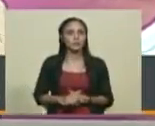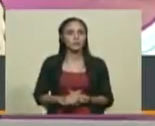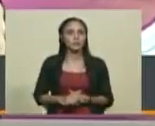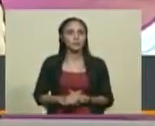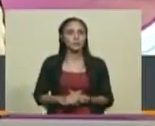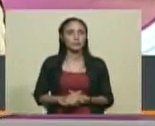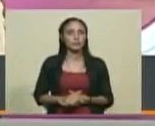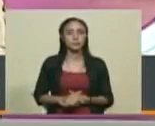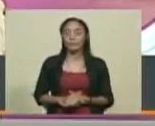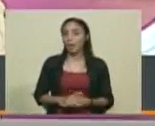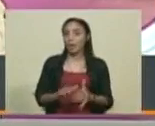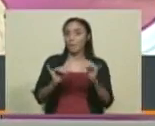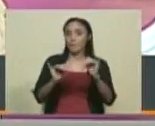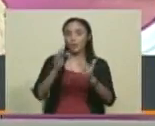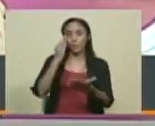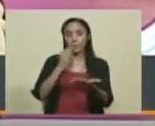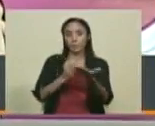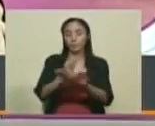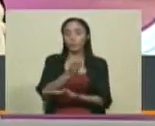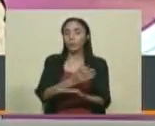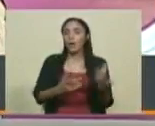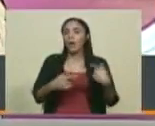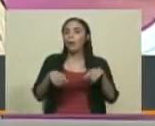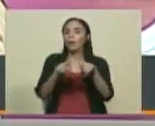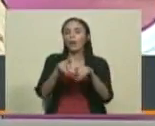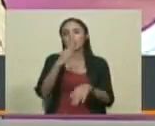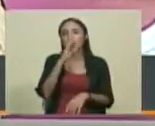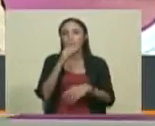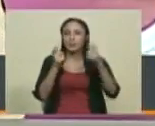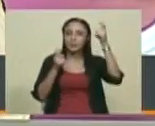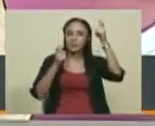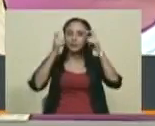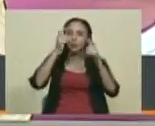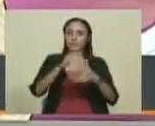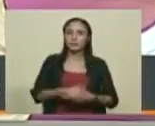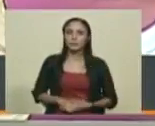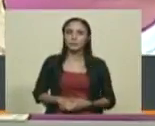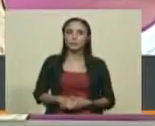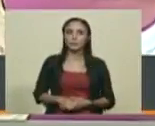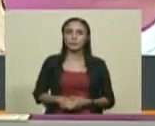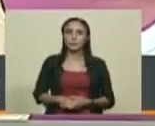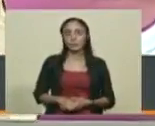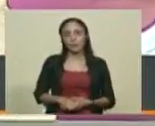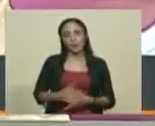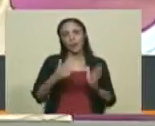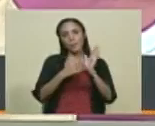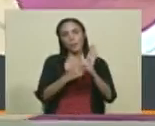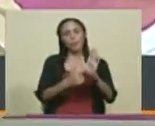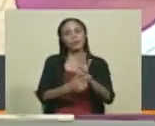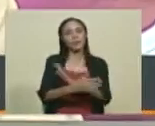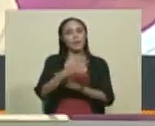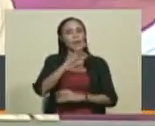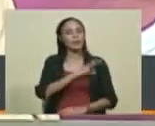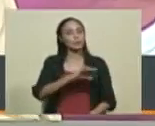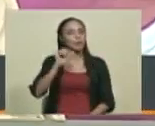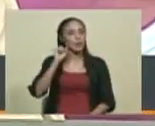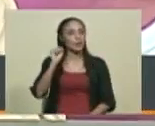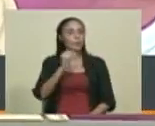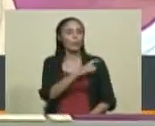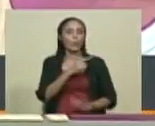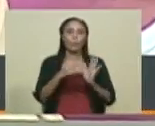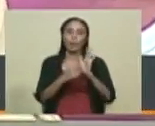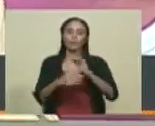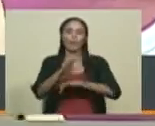que lleva la marca del gigante Hugo Chávez. Petrocaribe es el socialismo hecho energía, es la energía